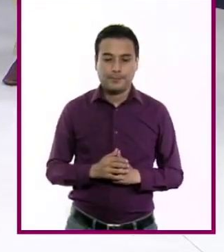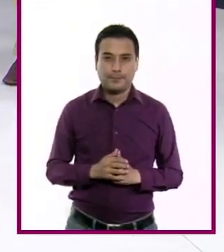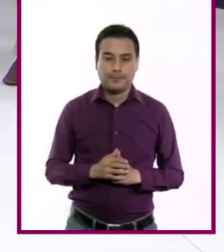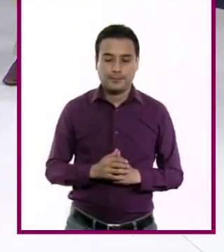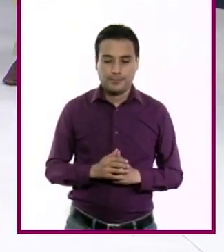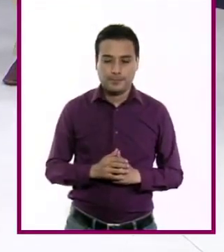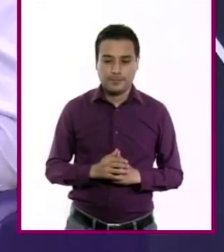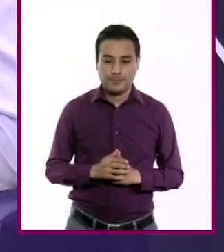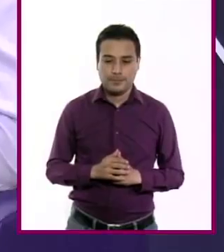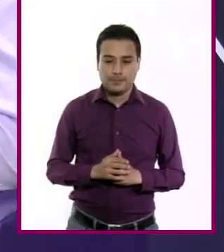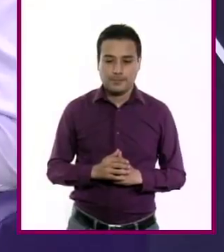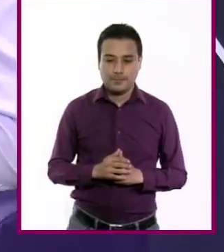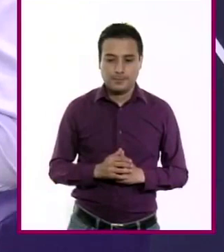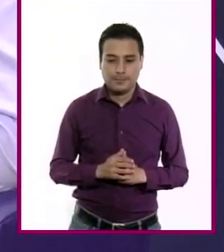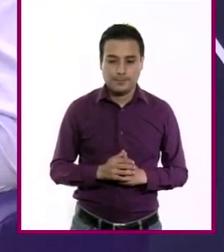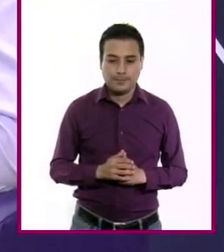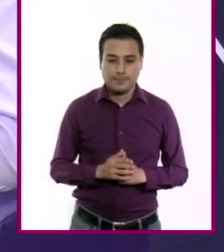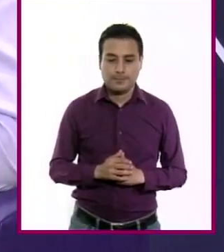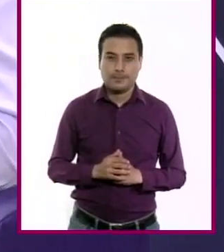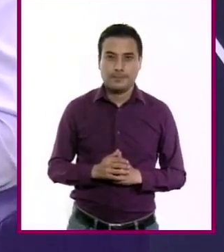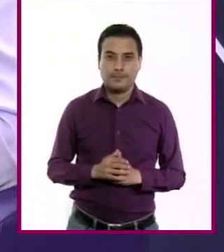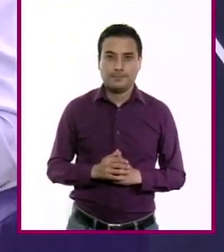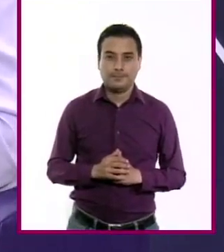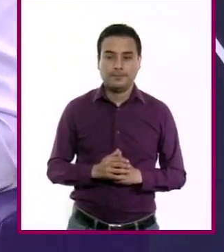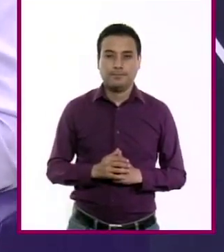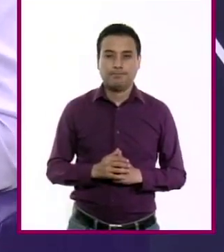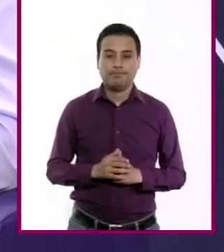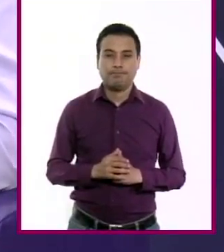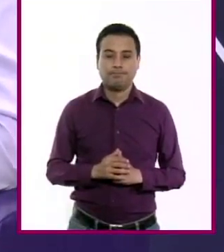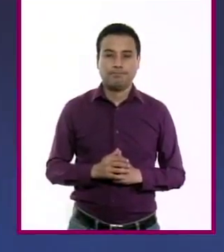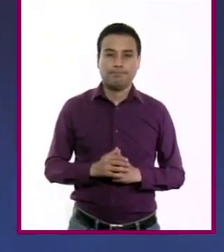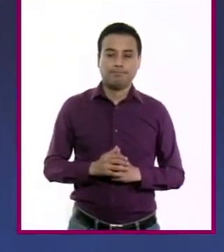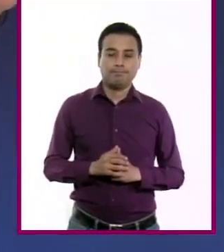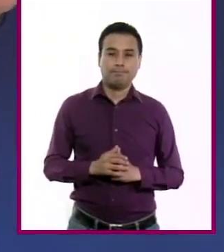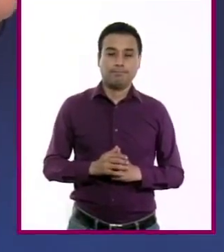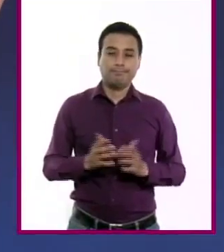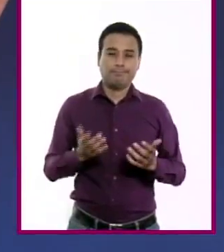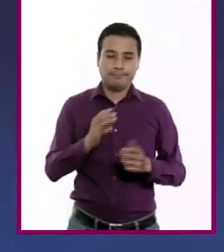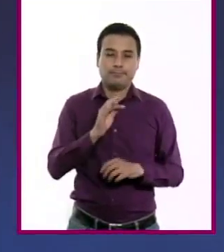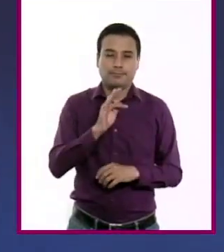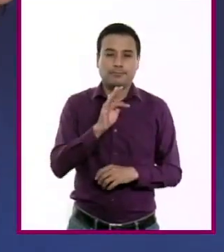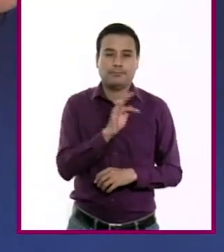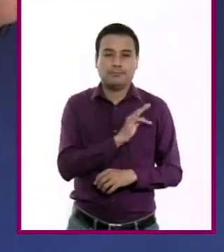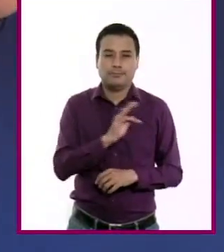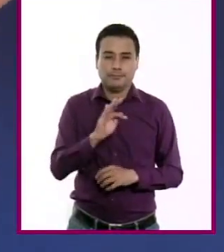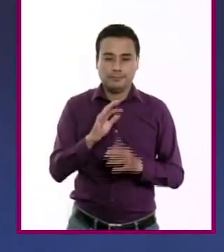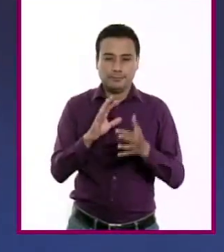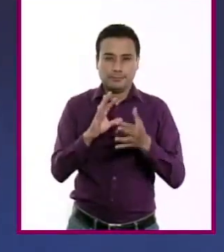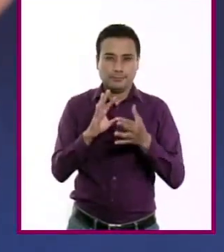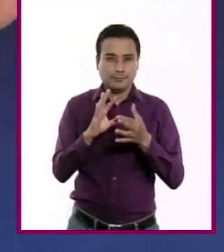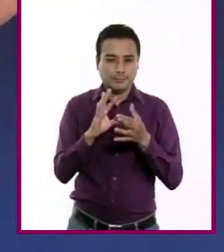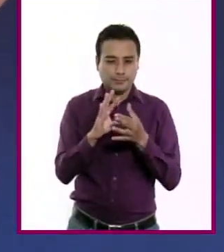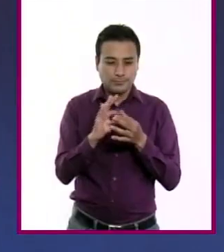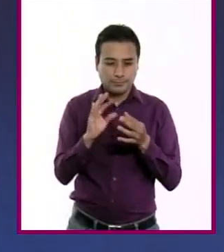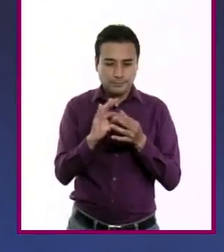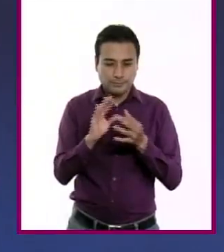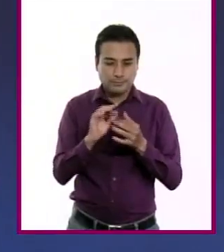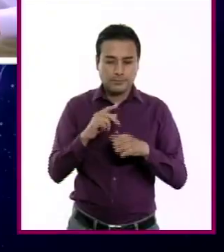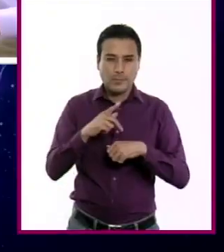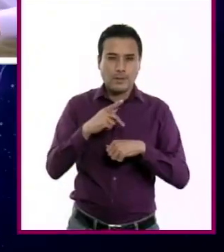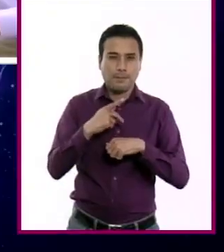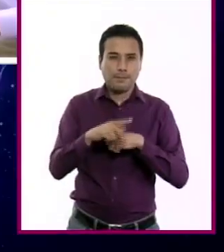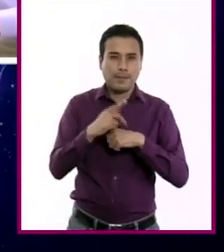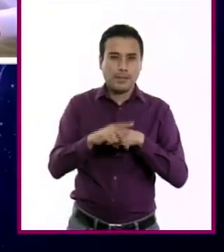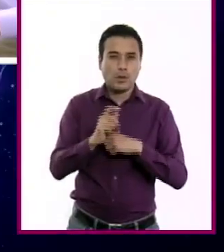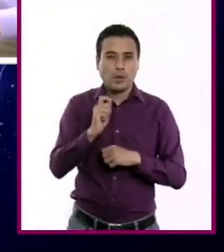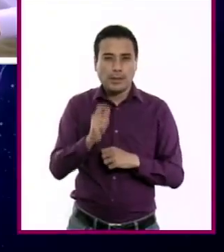como, sería el resultado de. El resultado, ¿no?, de, entonces, exactamente. Podríamos decir que una amenaza es la causa o riesgo que genera